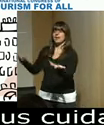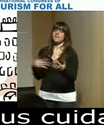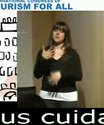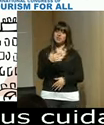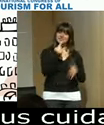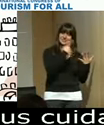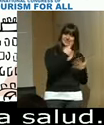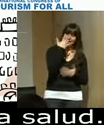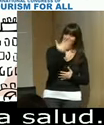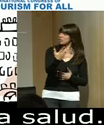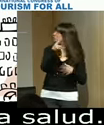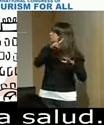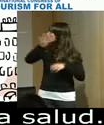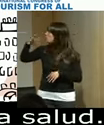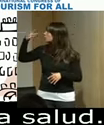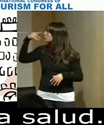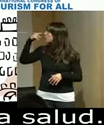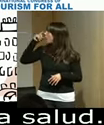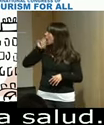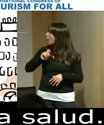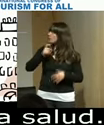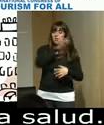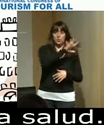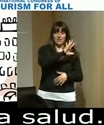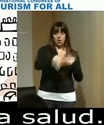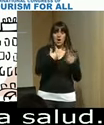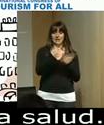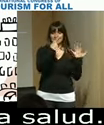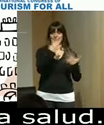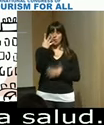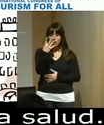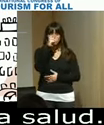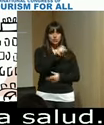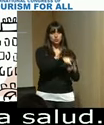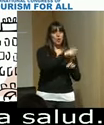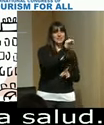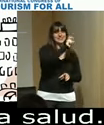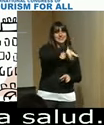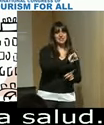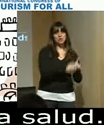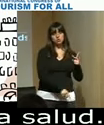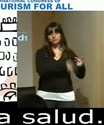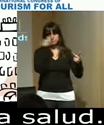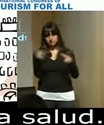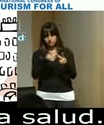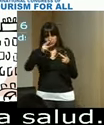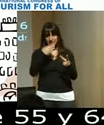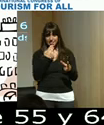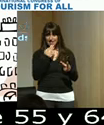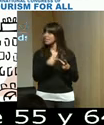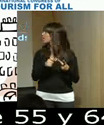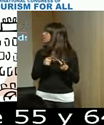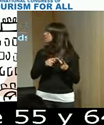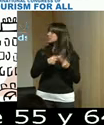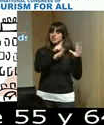64 años, o colectivo que se le conoce como colectivo senior, de entre 65 y 75 años, o tercera edad, y una cuarta edad de